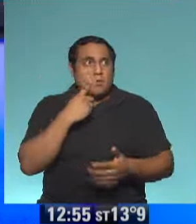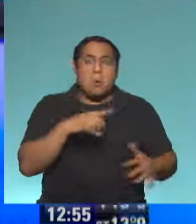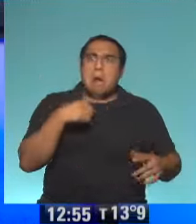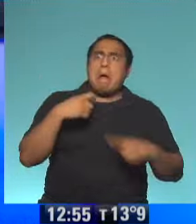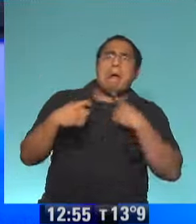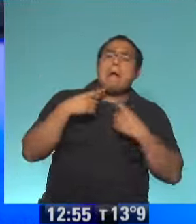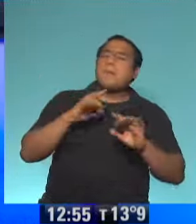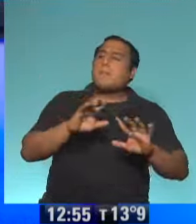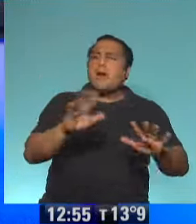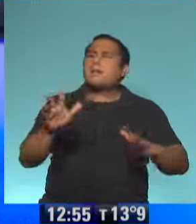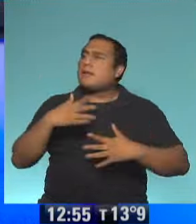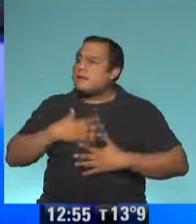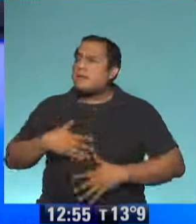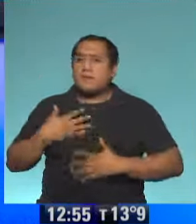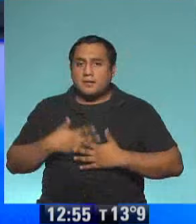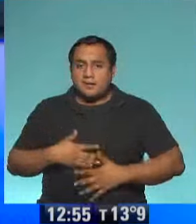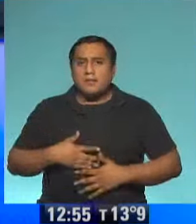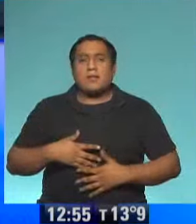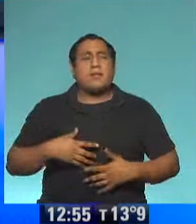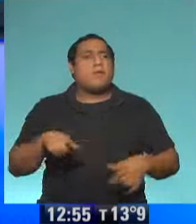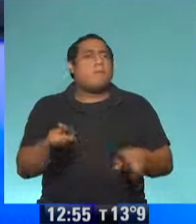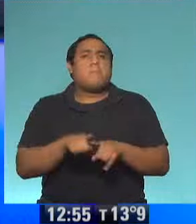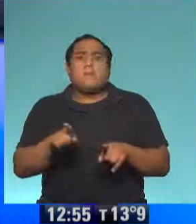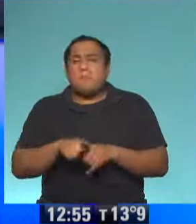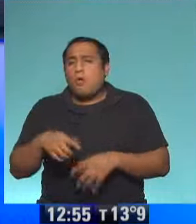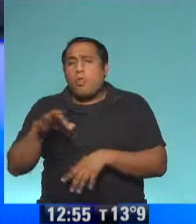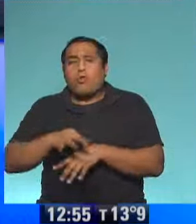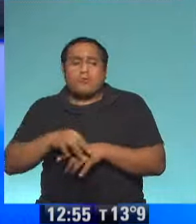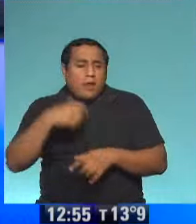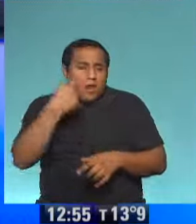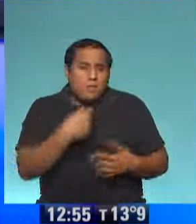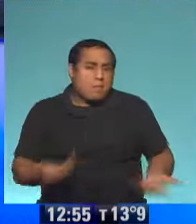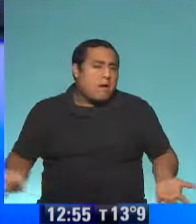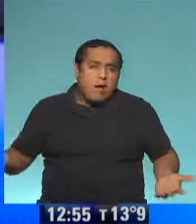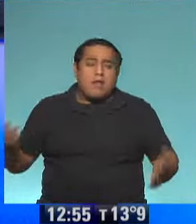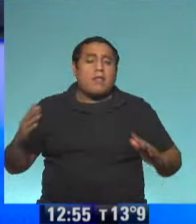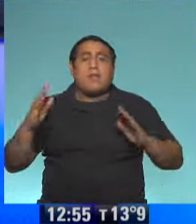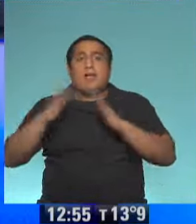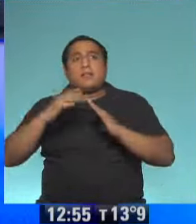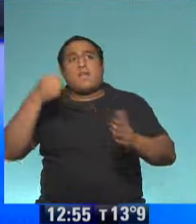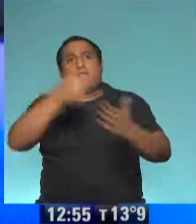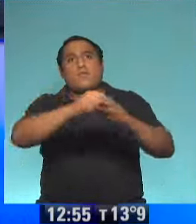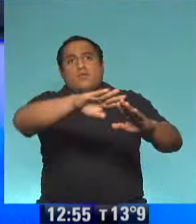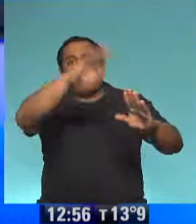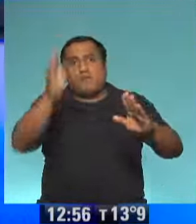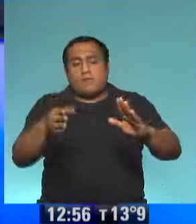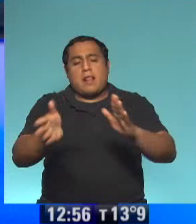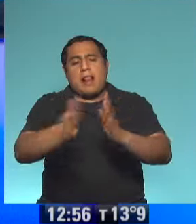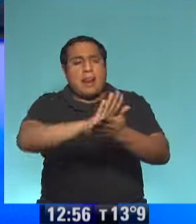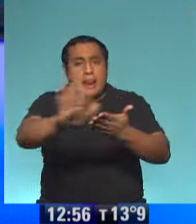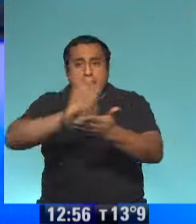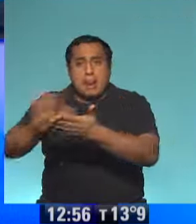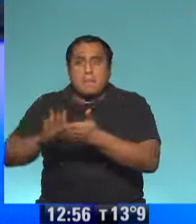con el siguiente argumento: es casi como ser veterinaria, dijo. Limpió el galpón del fondo e instaló allí lo que ella llamaba